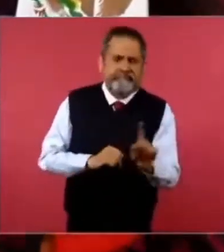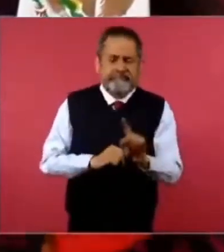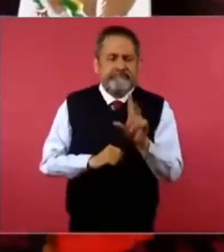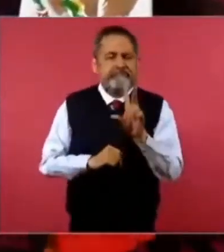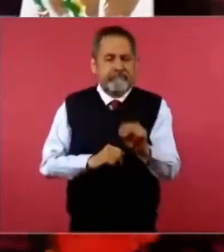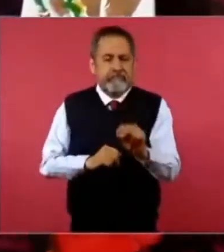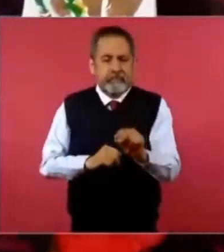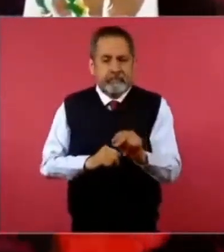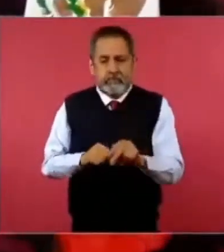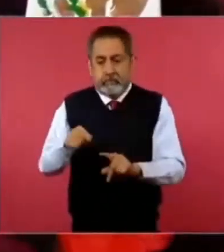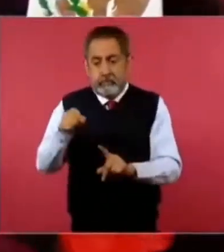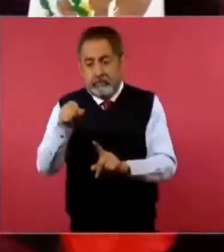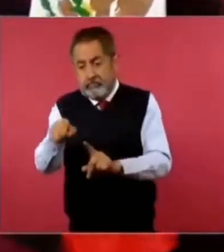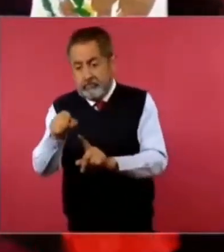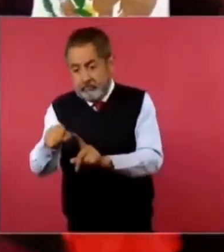a alguien que comete un acto